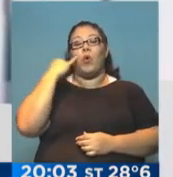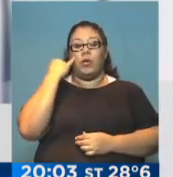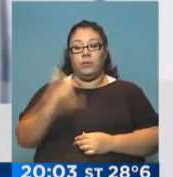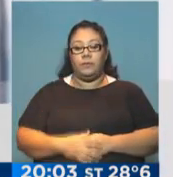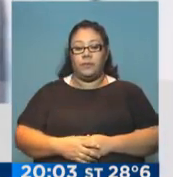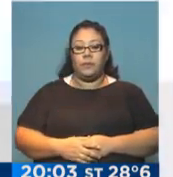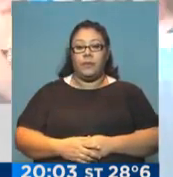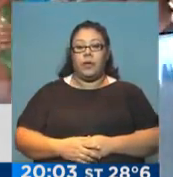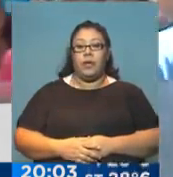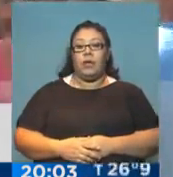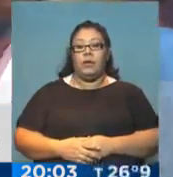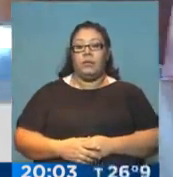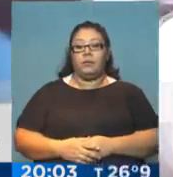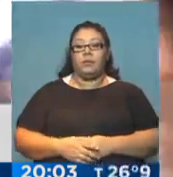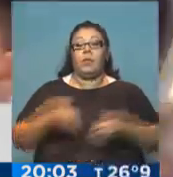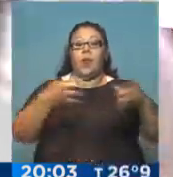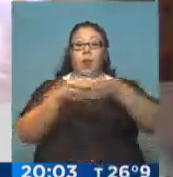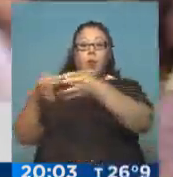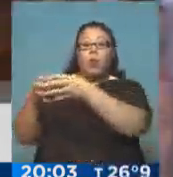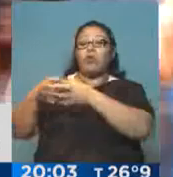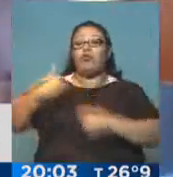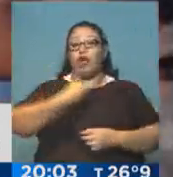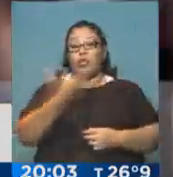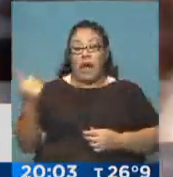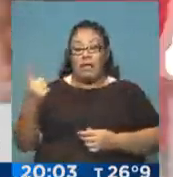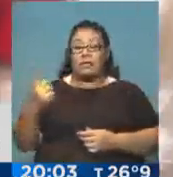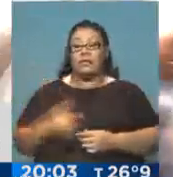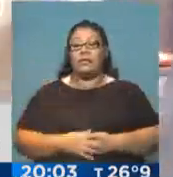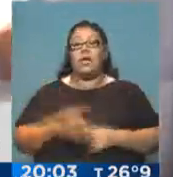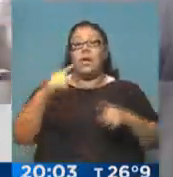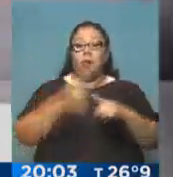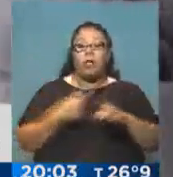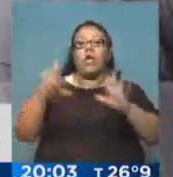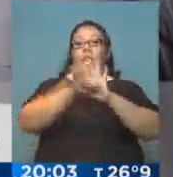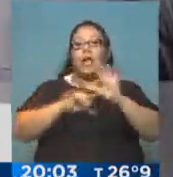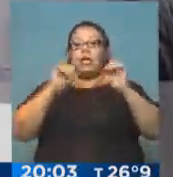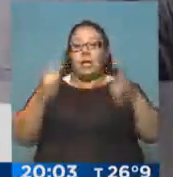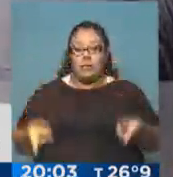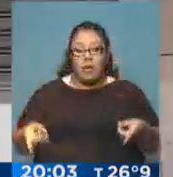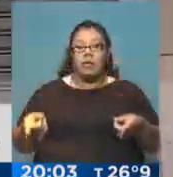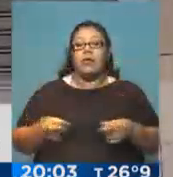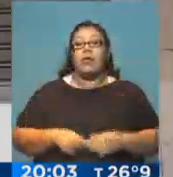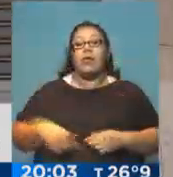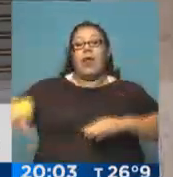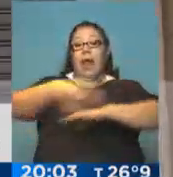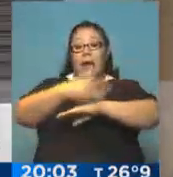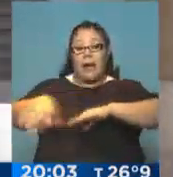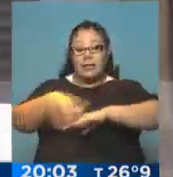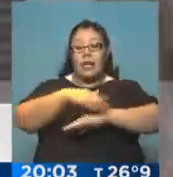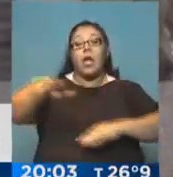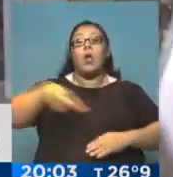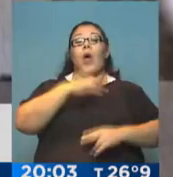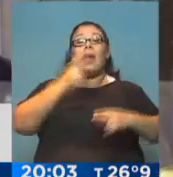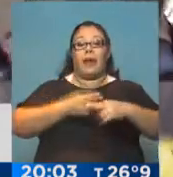jujeña Milagro Salas, diferentes organizaciones sociales y legisladores se convocaron frente a la Casa de Jujuy, en el barrio de Retiro,